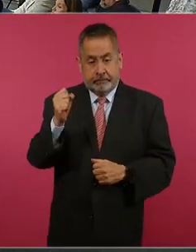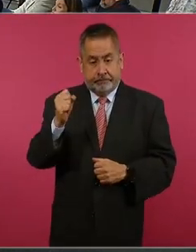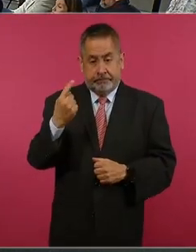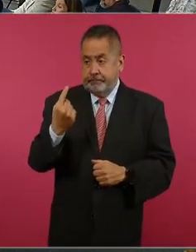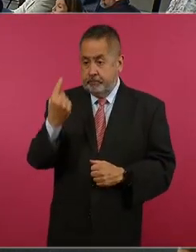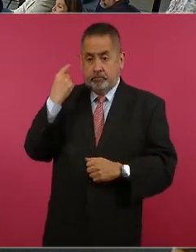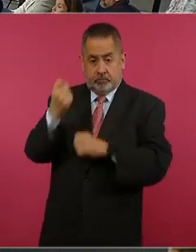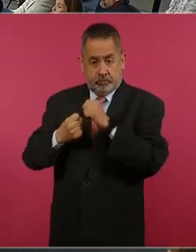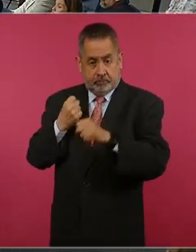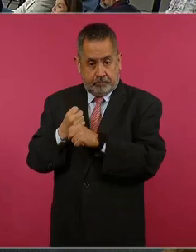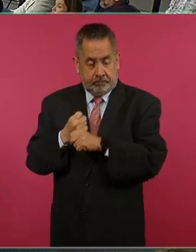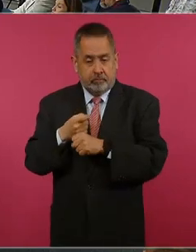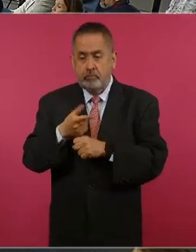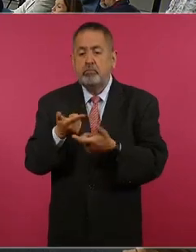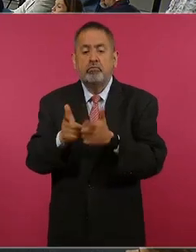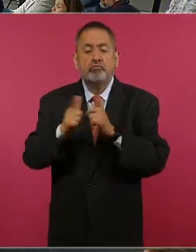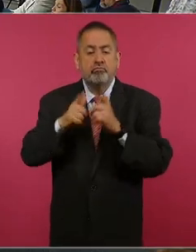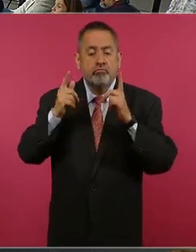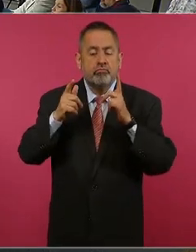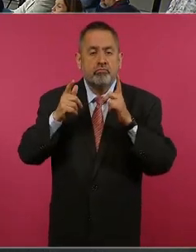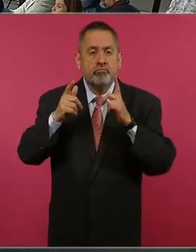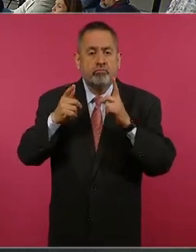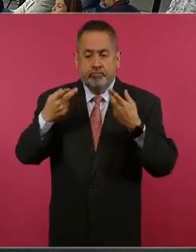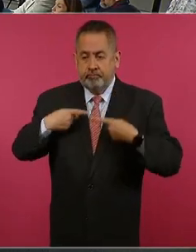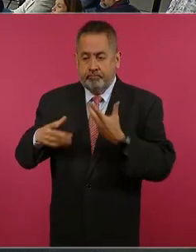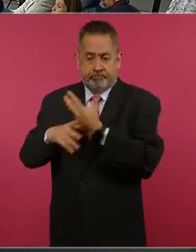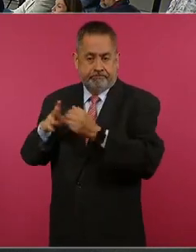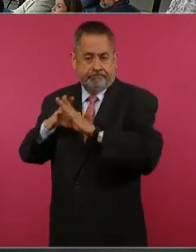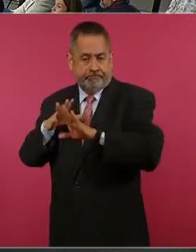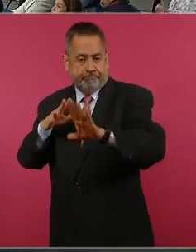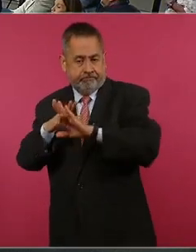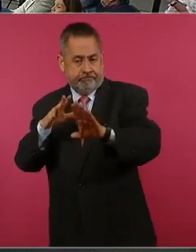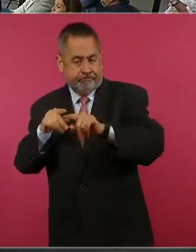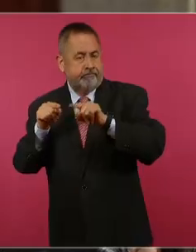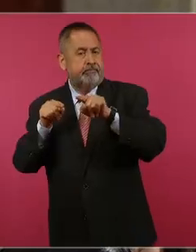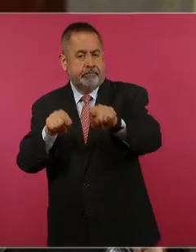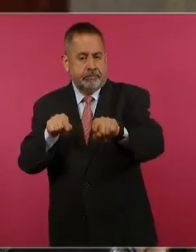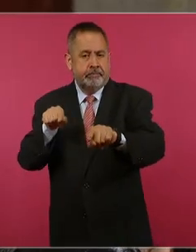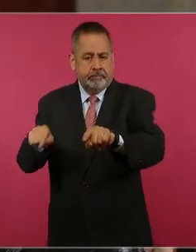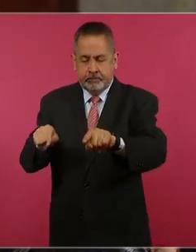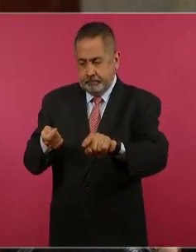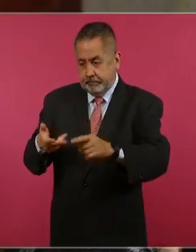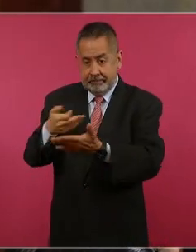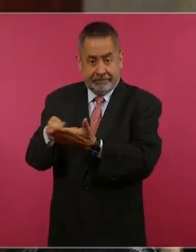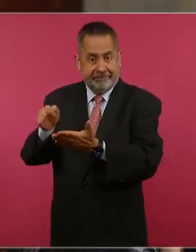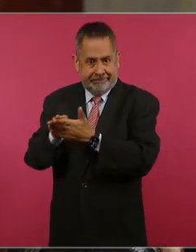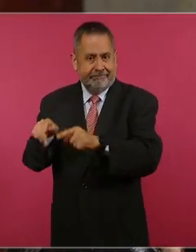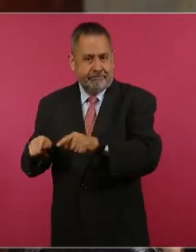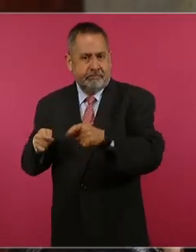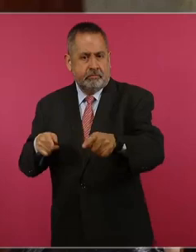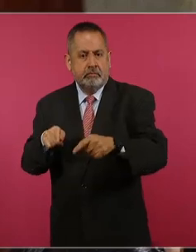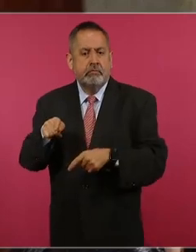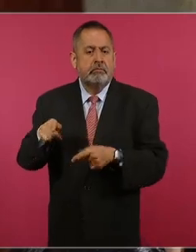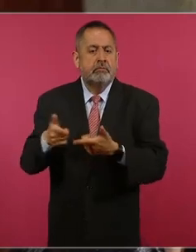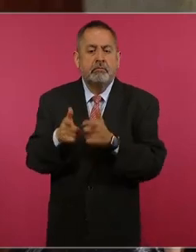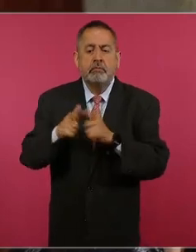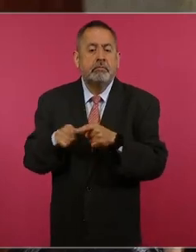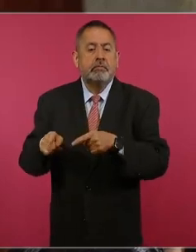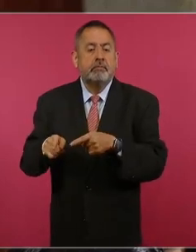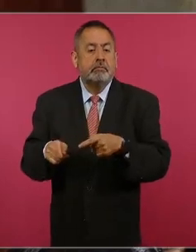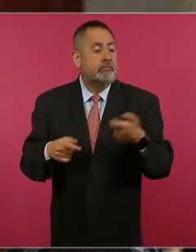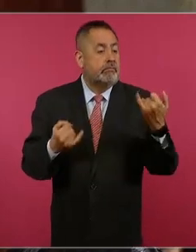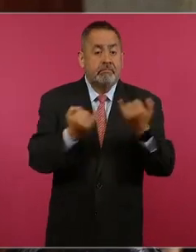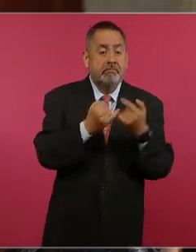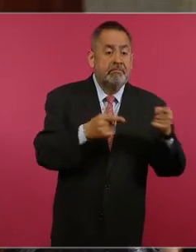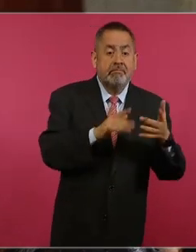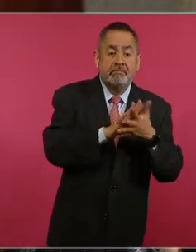año pasado, un grupo de turistas, perdón, de migrantes, a quienes usted llama héroes nacionales, bueno, sufrieron el embate también